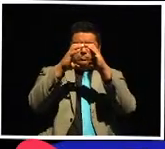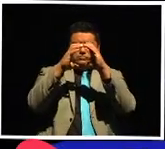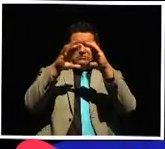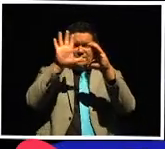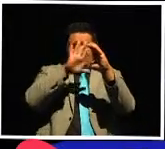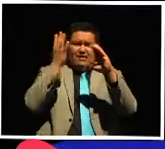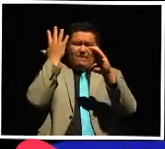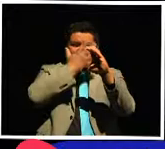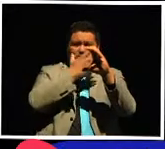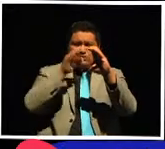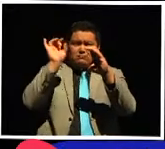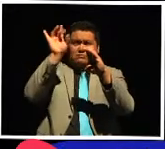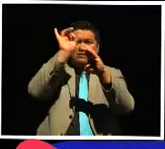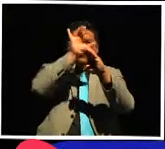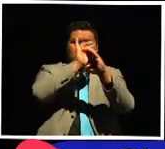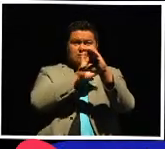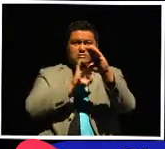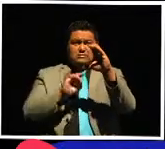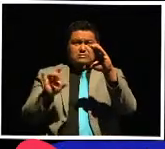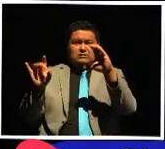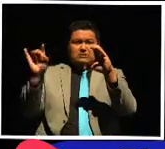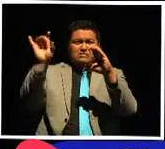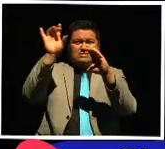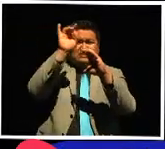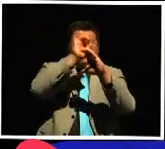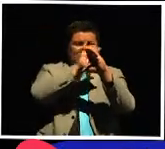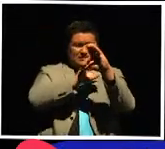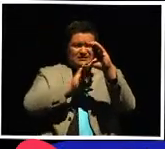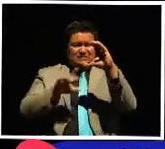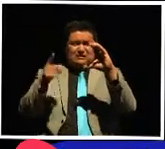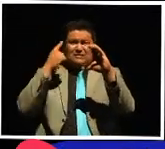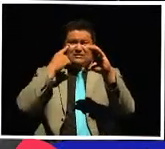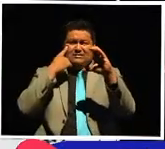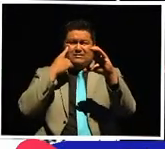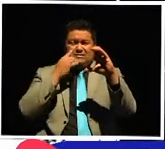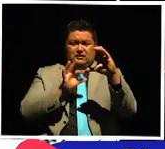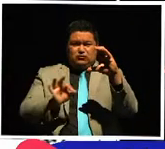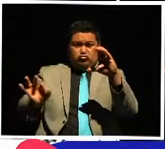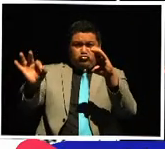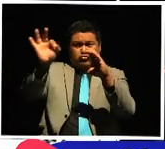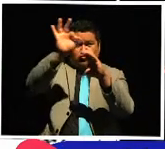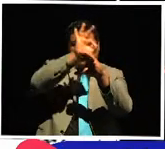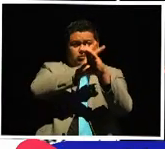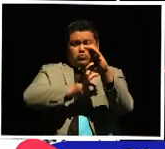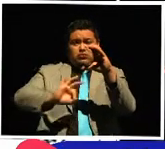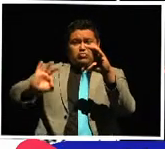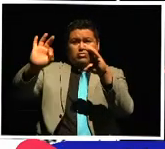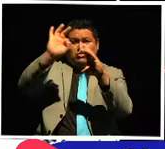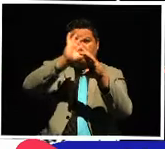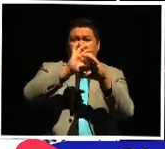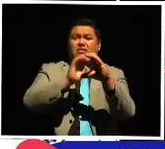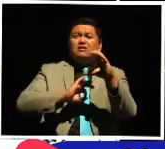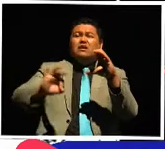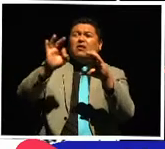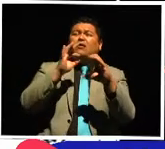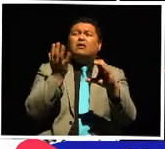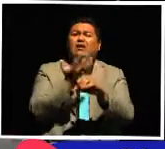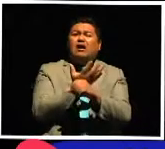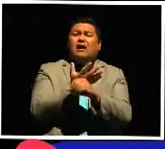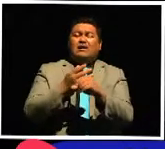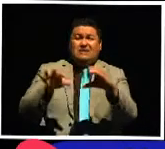de estrellas, se puede ver que la estrella está orbitando algo. Para tener una órbita, tiene que ser mucha masa en el centro. Como el